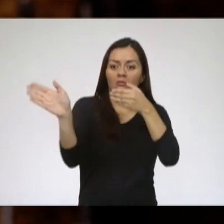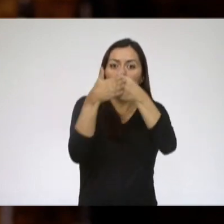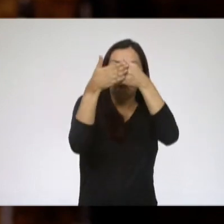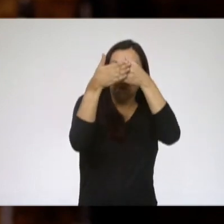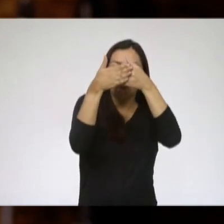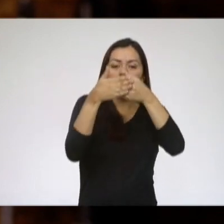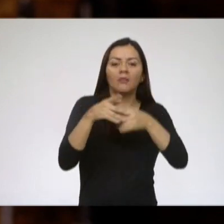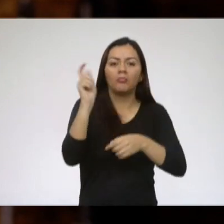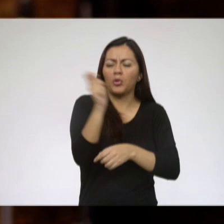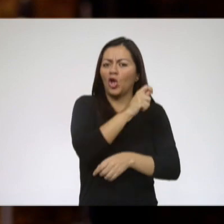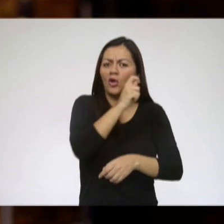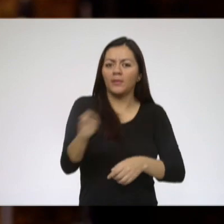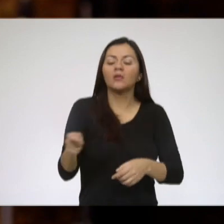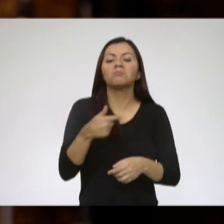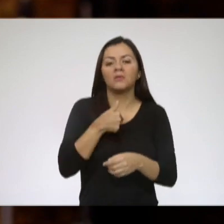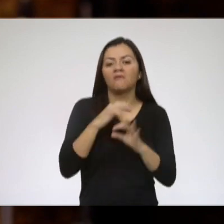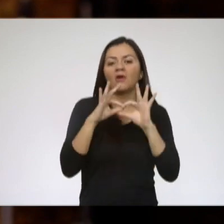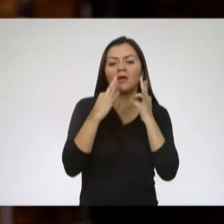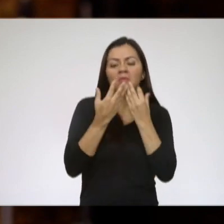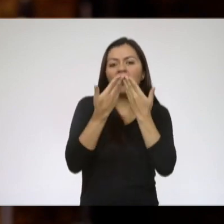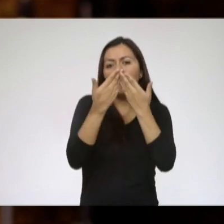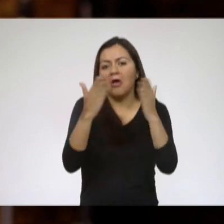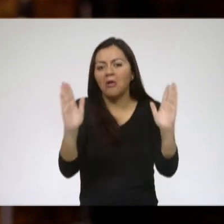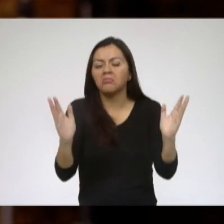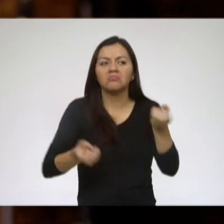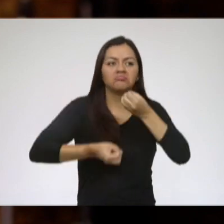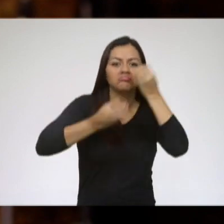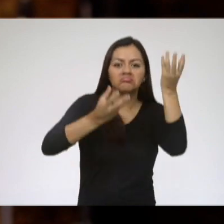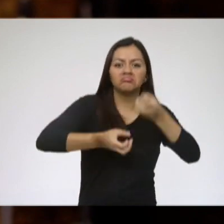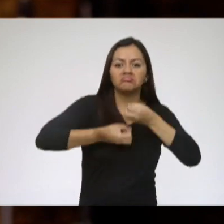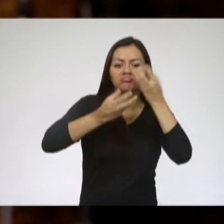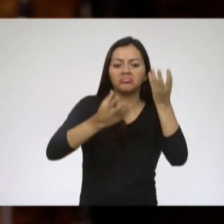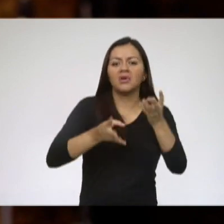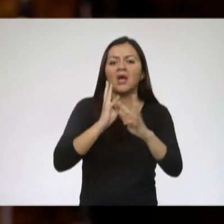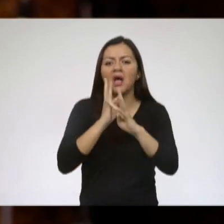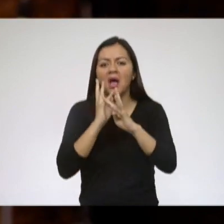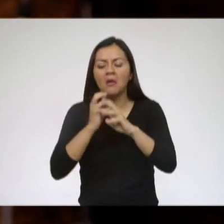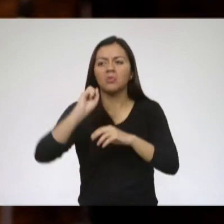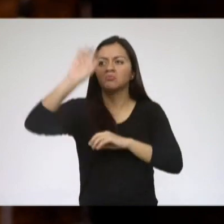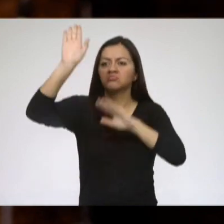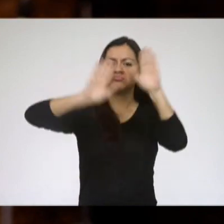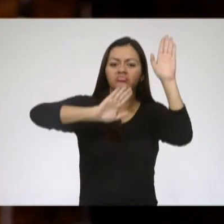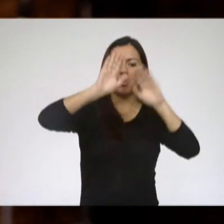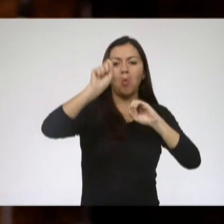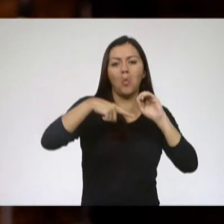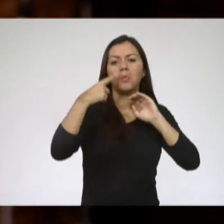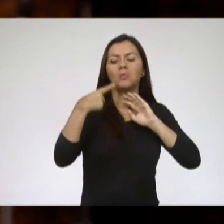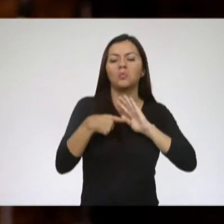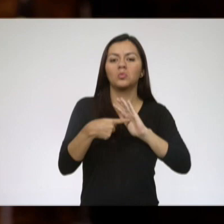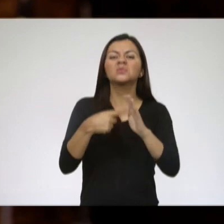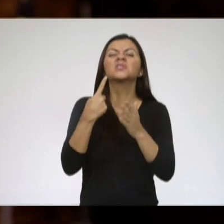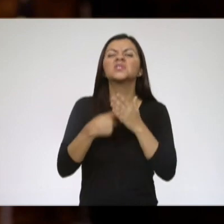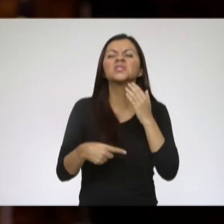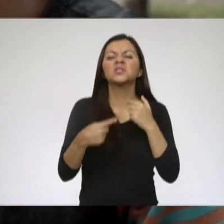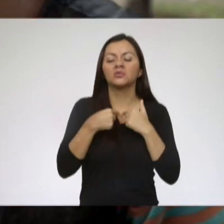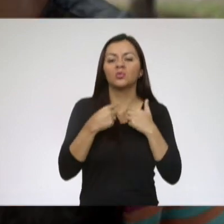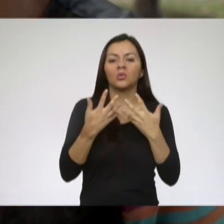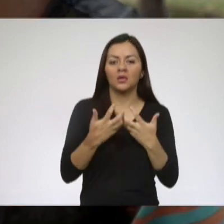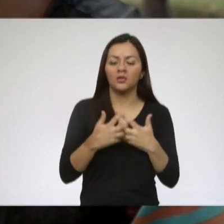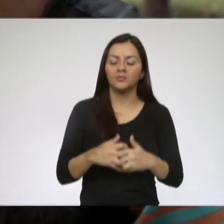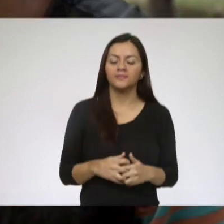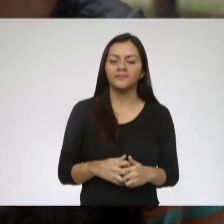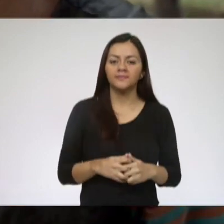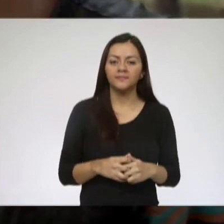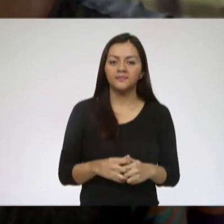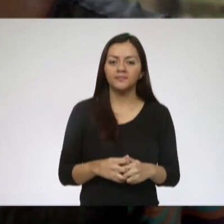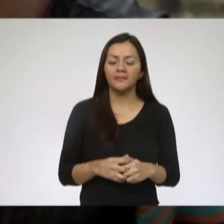Aquí siempre nos han dado esa oportunidad de manifestarnos, de hablar, de mostrar lo que queremos o lo que queremos hacer. Mucha gente